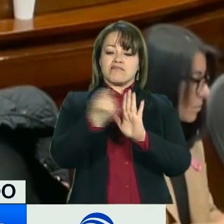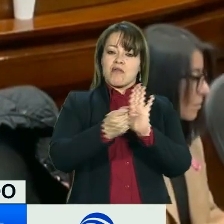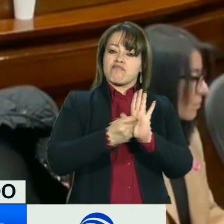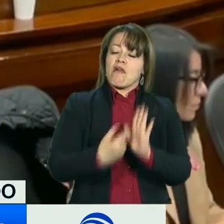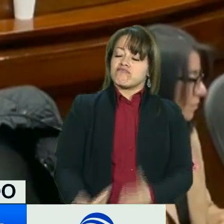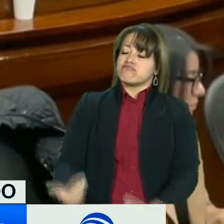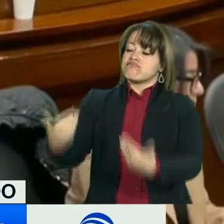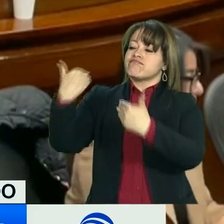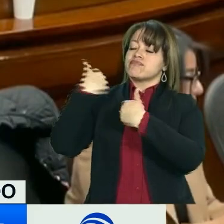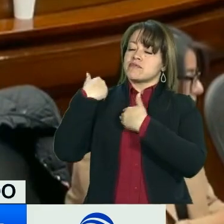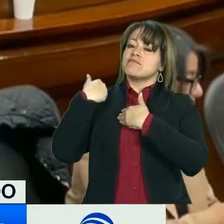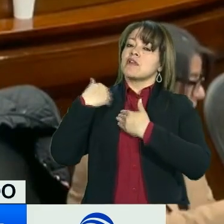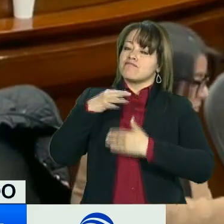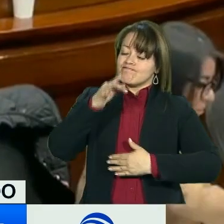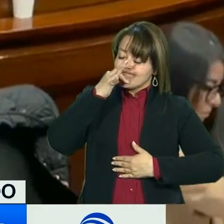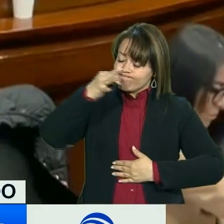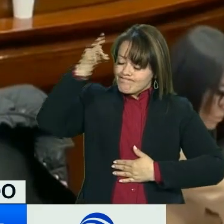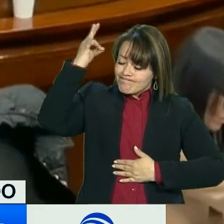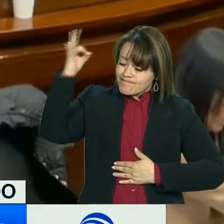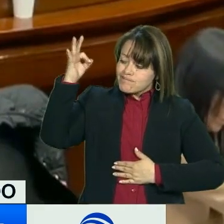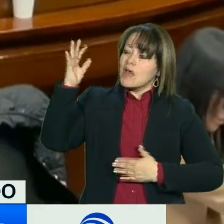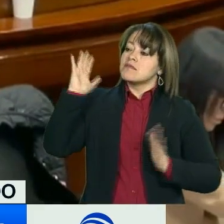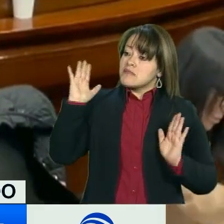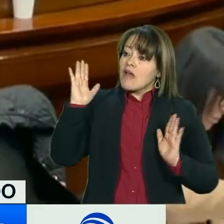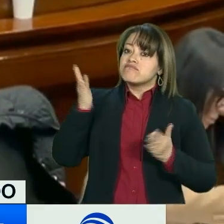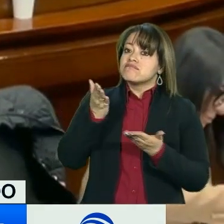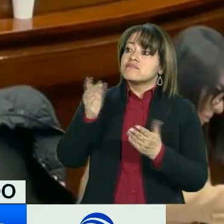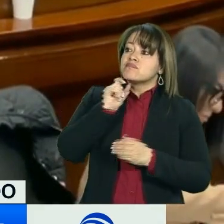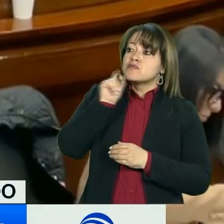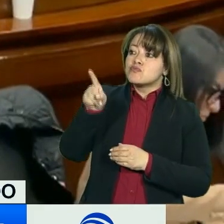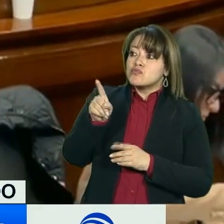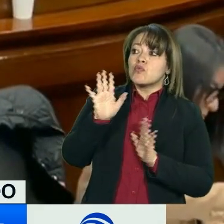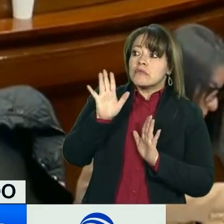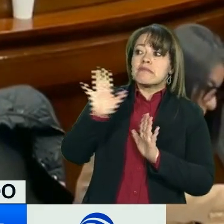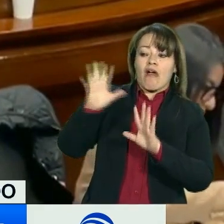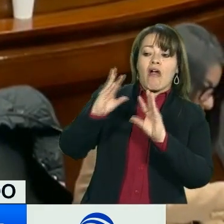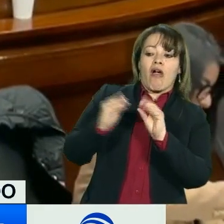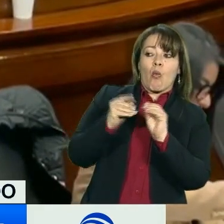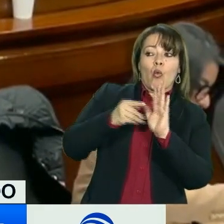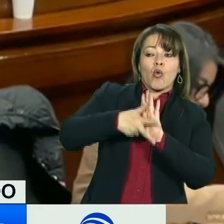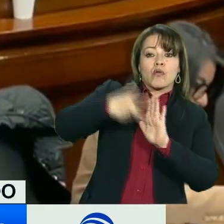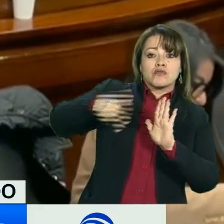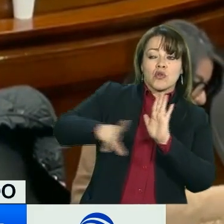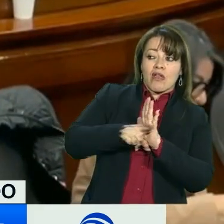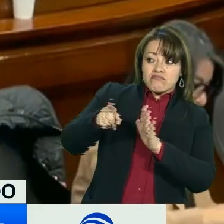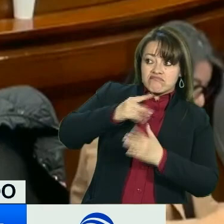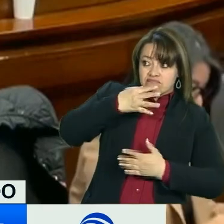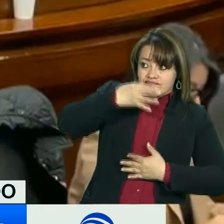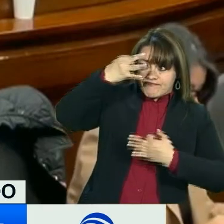de magistrado de la Corte Constitucional os imponen de acuerdo con la Constitución y las leyes.